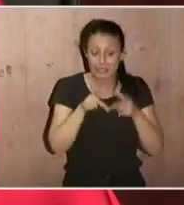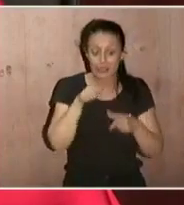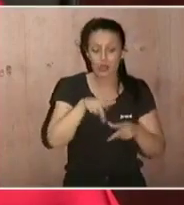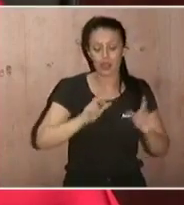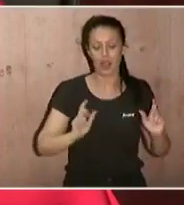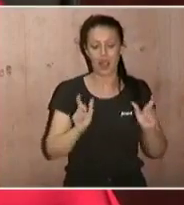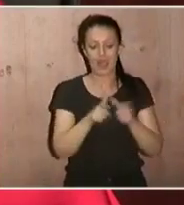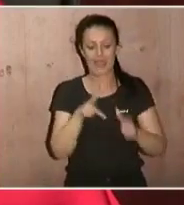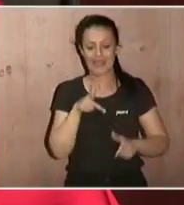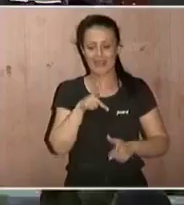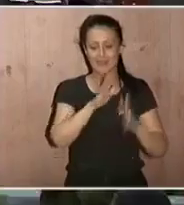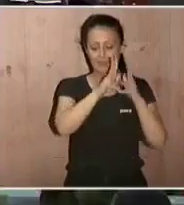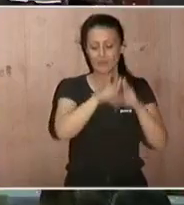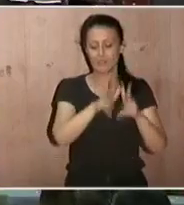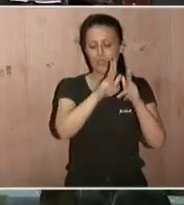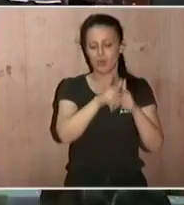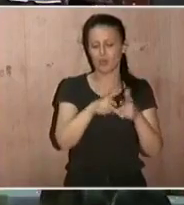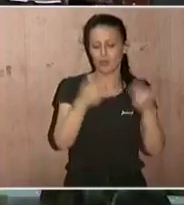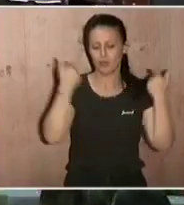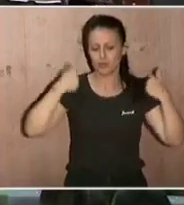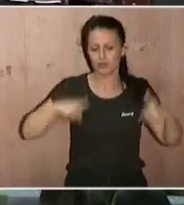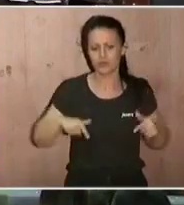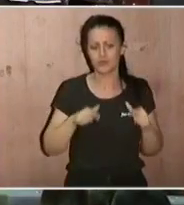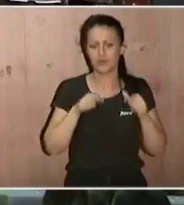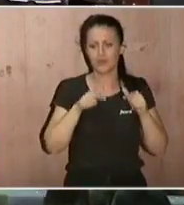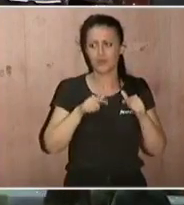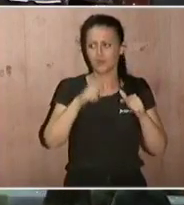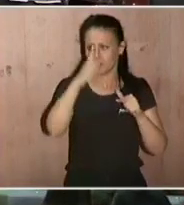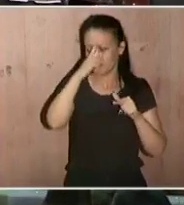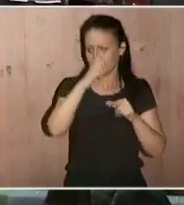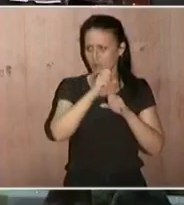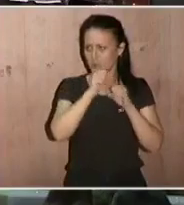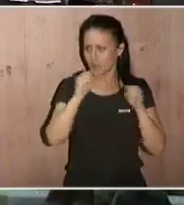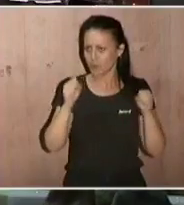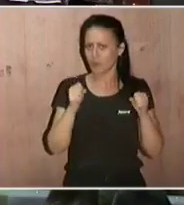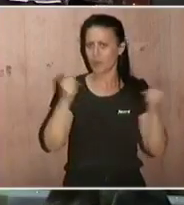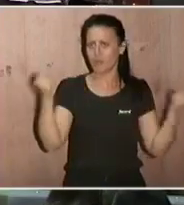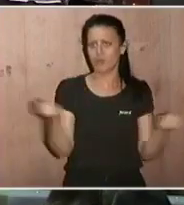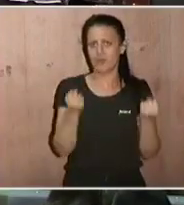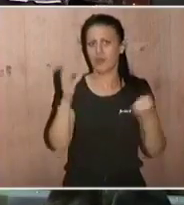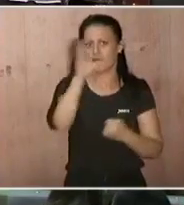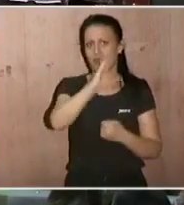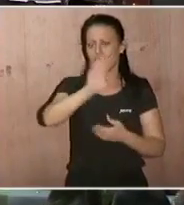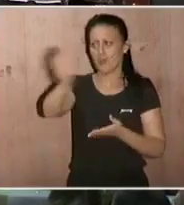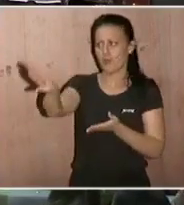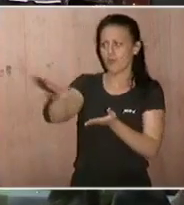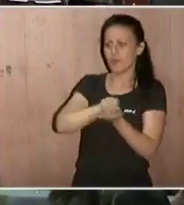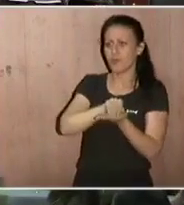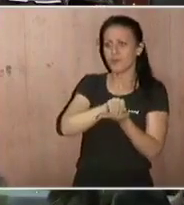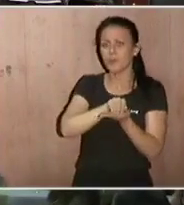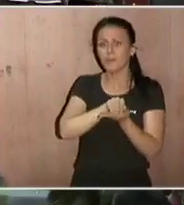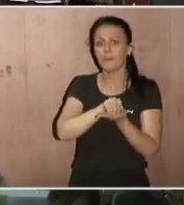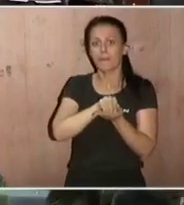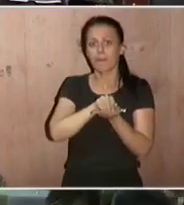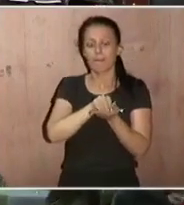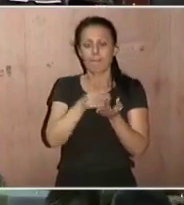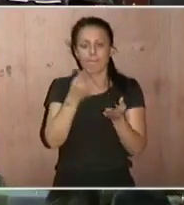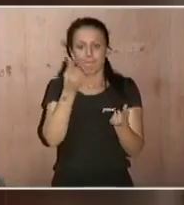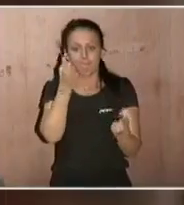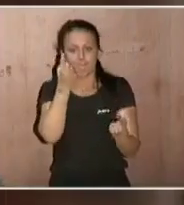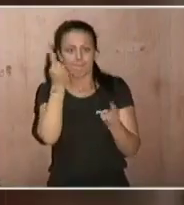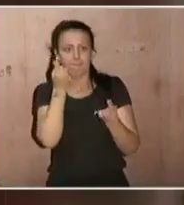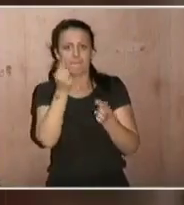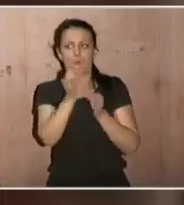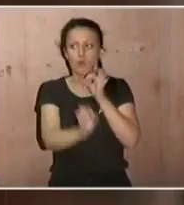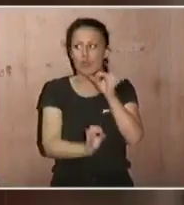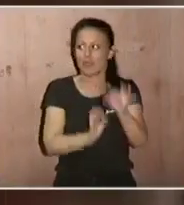Derecho Administrativo ha canalizado habitualmente buena parte de su actividad científica, perfilada, por ejemplo, en la